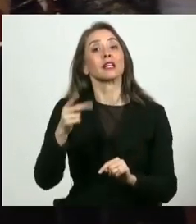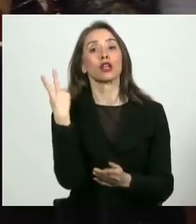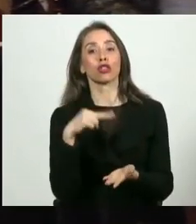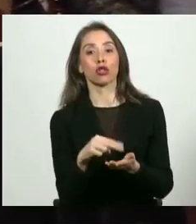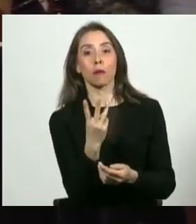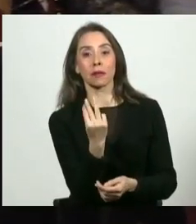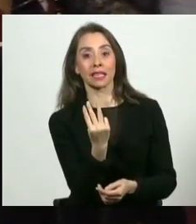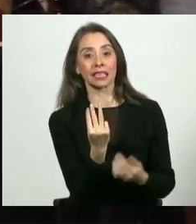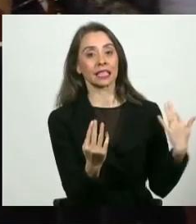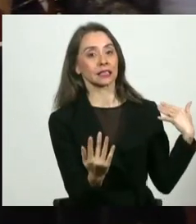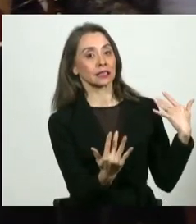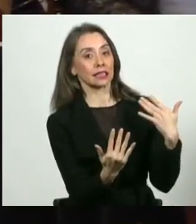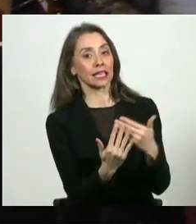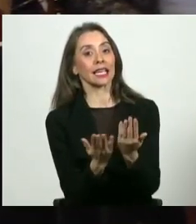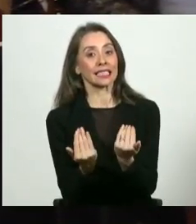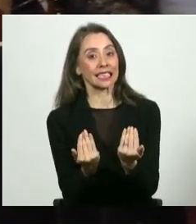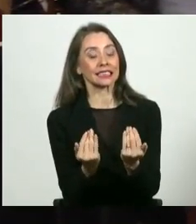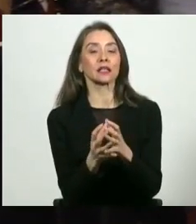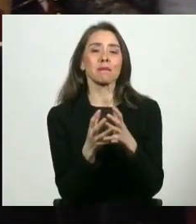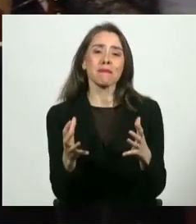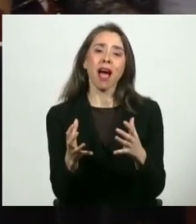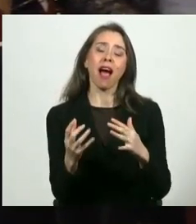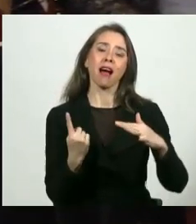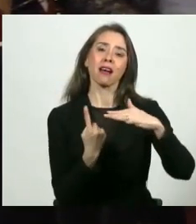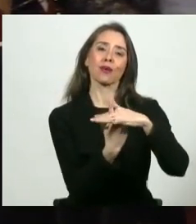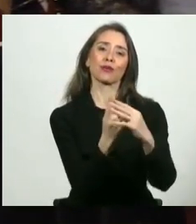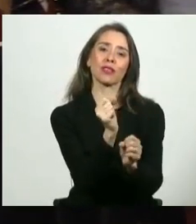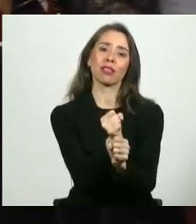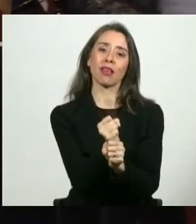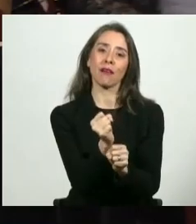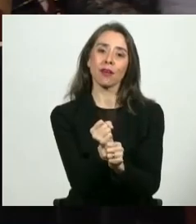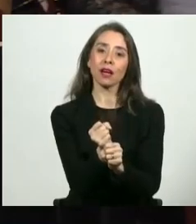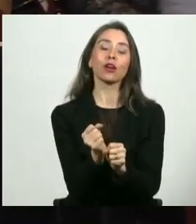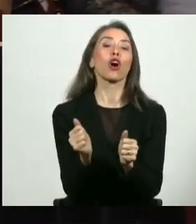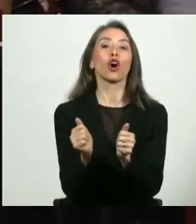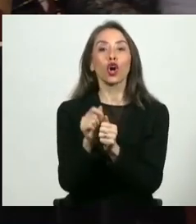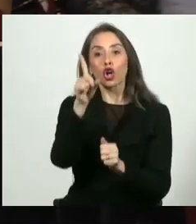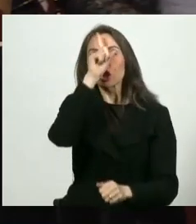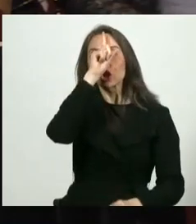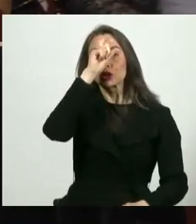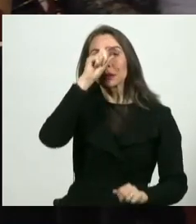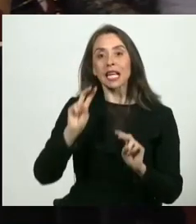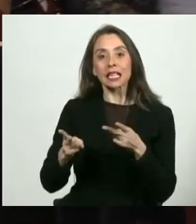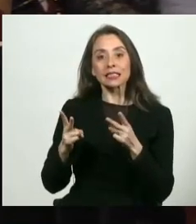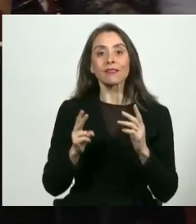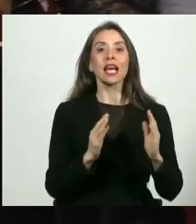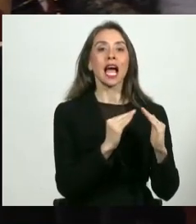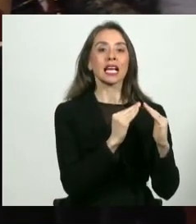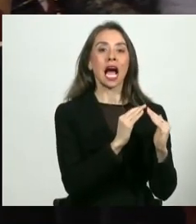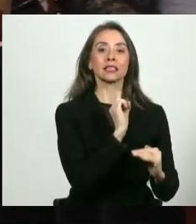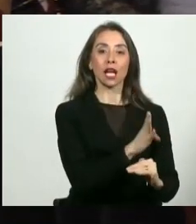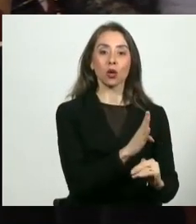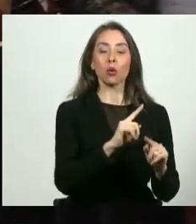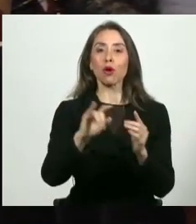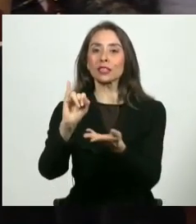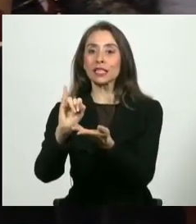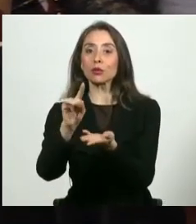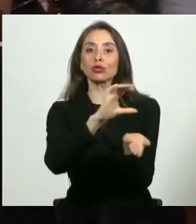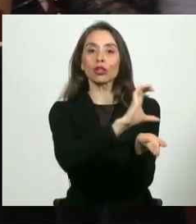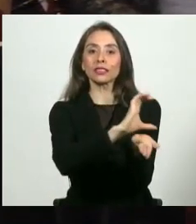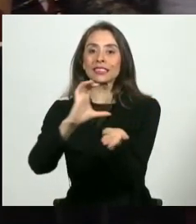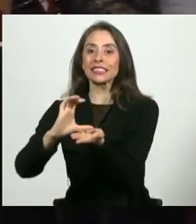dada esta necesidad que hay en materia de inclusión laboral, en conjunto con el Hospital del Salvador, Casa Club y Nuevo Renacer, que son dos centros diurnos